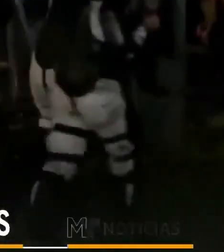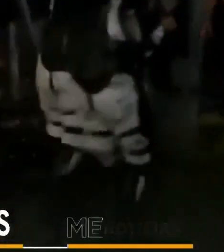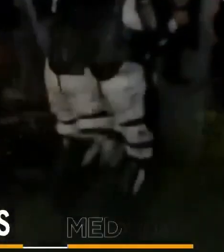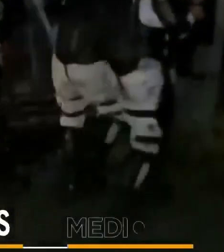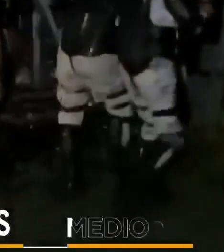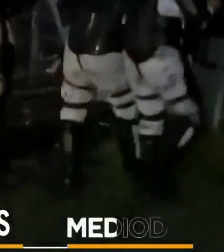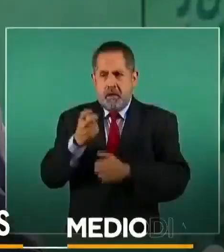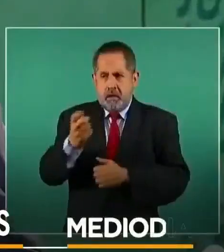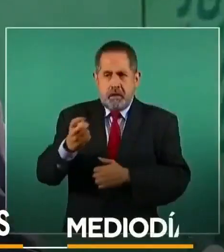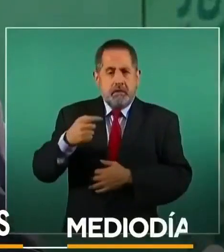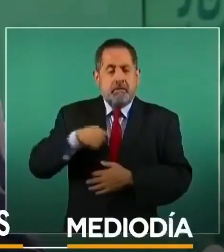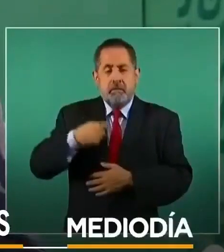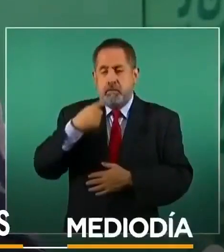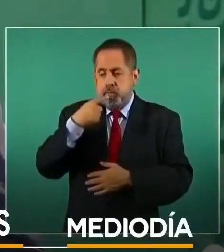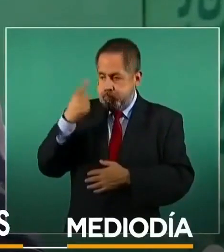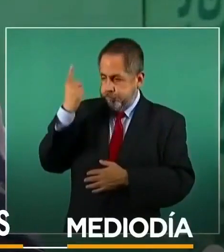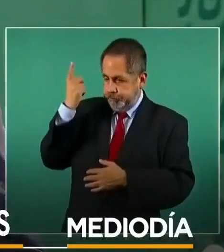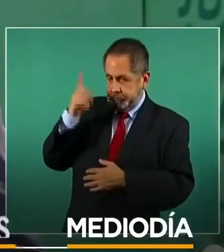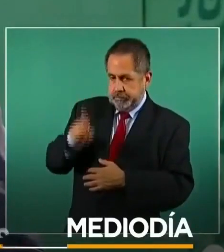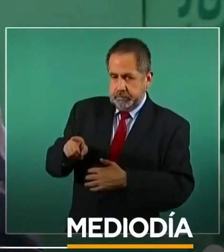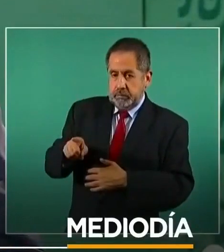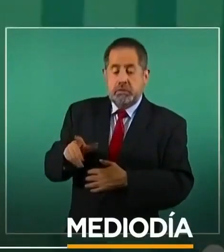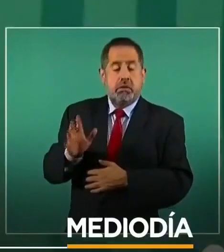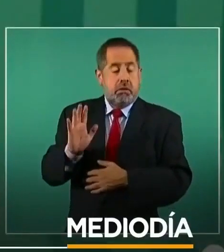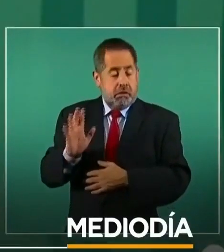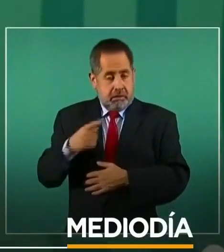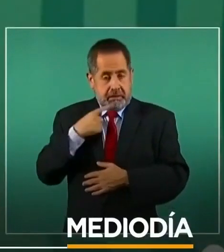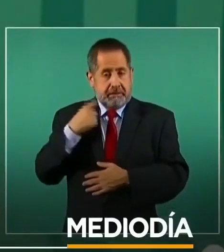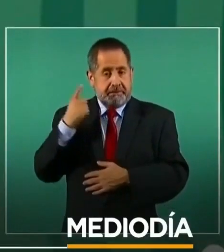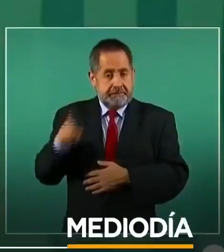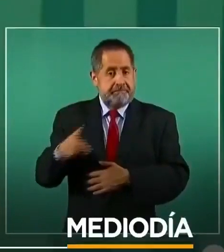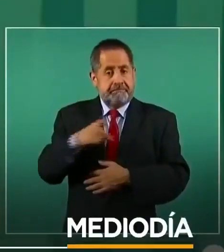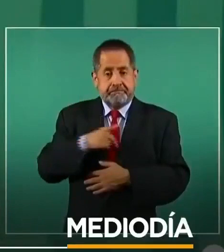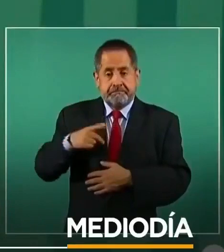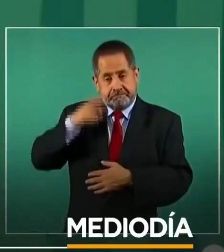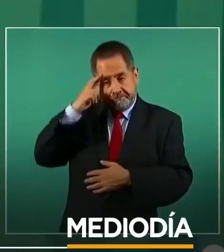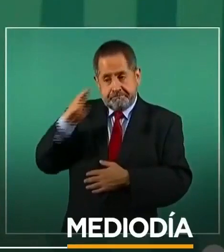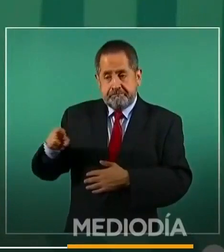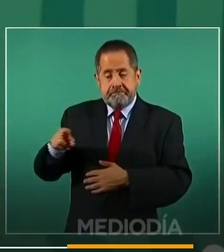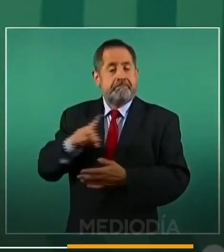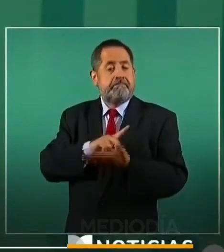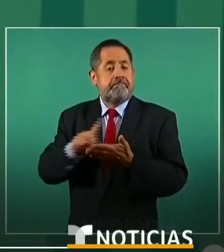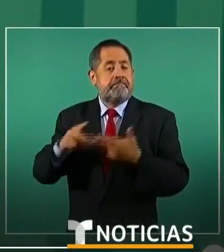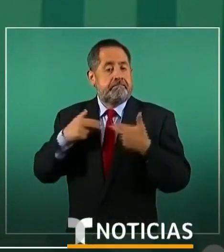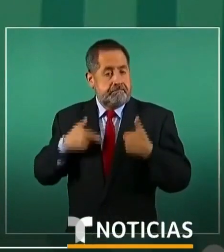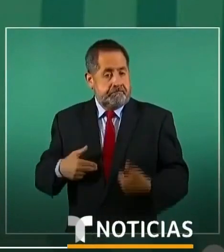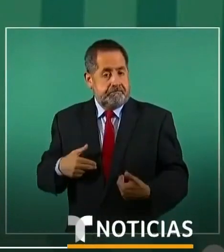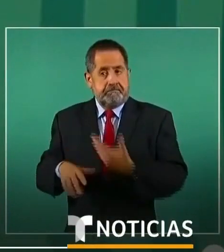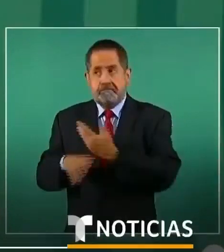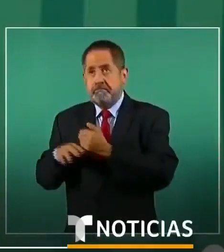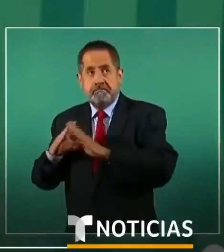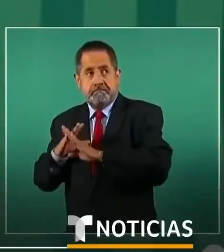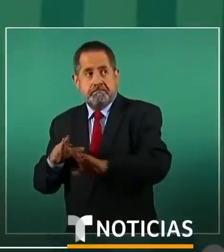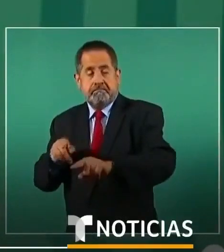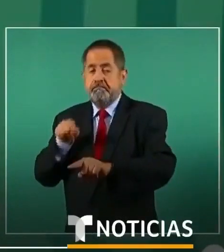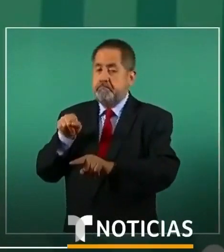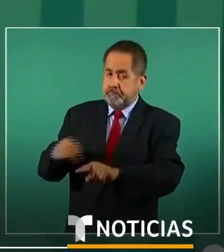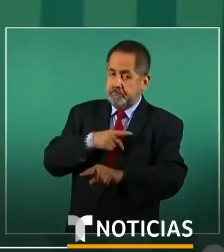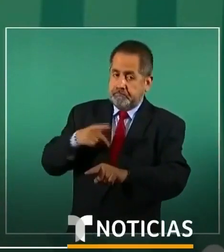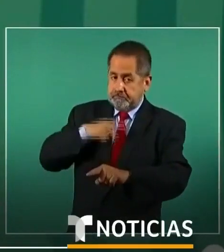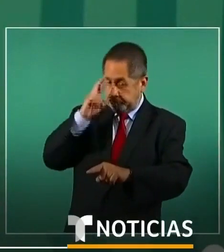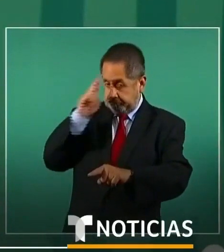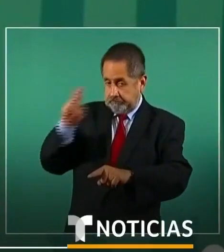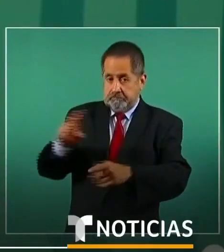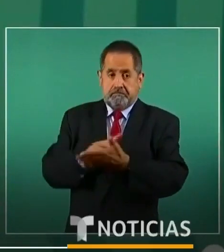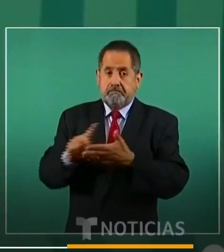contrario. Di instrucciones de que se respetaran los derechos humanos, de que